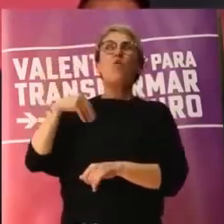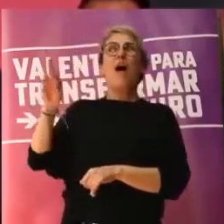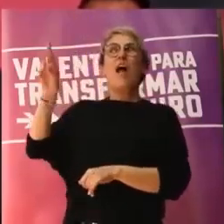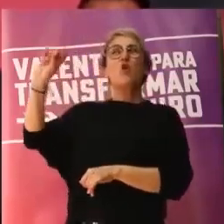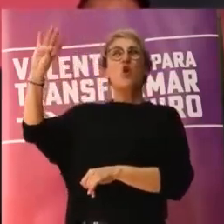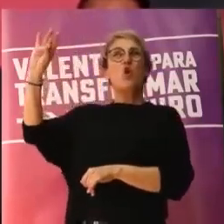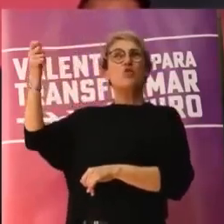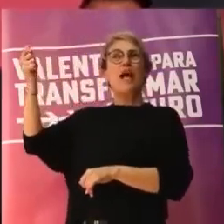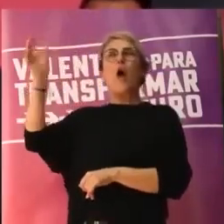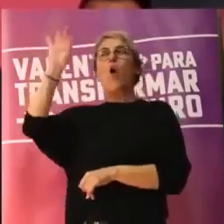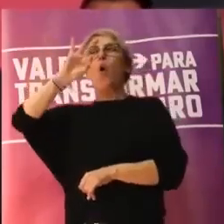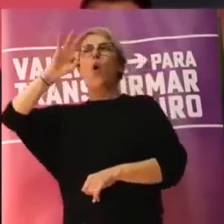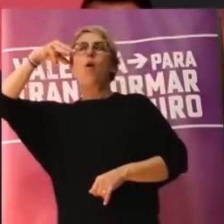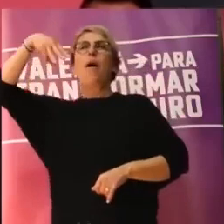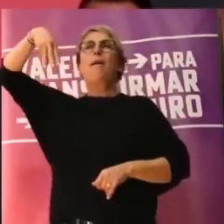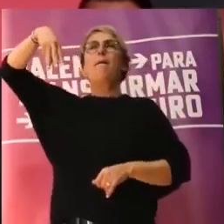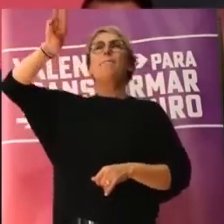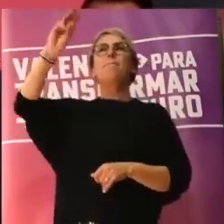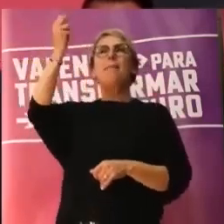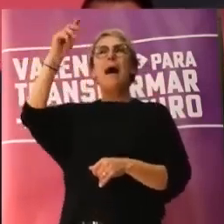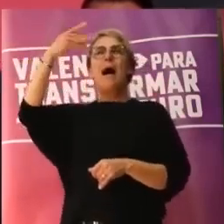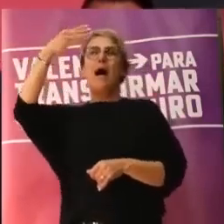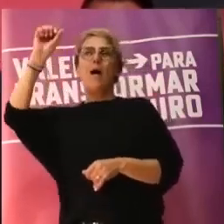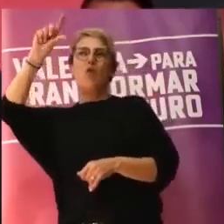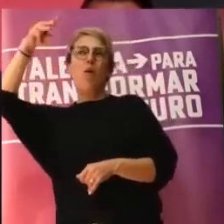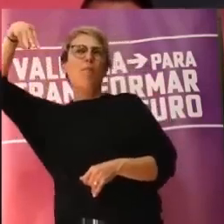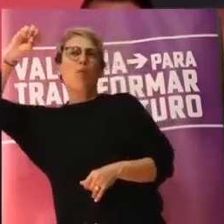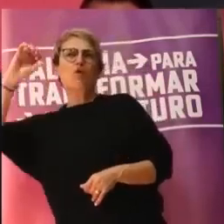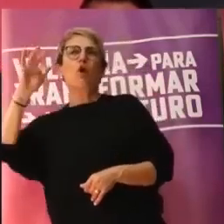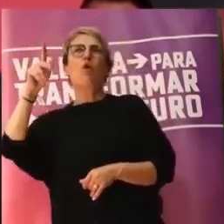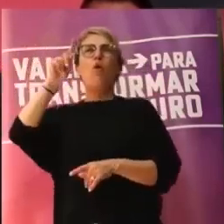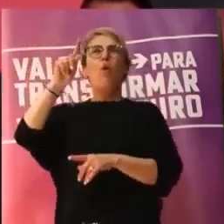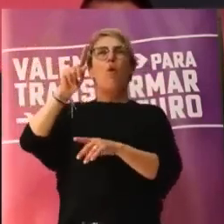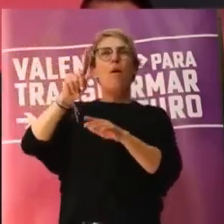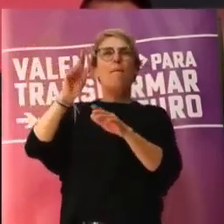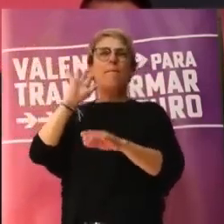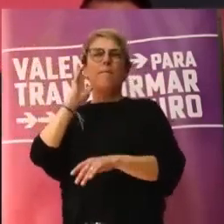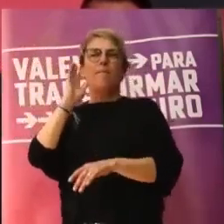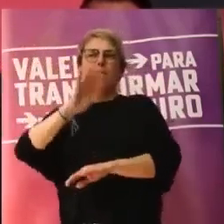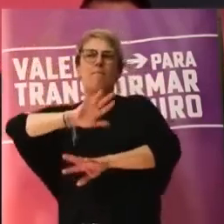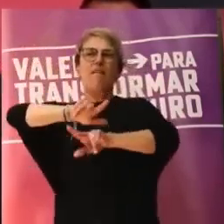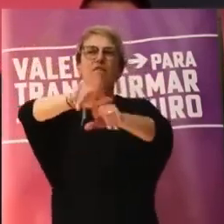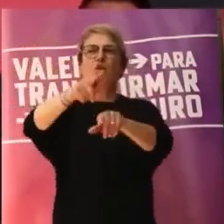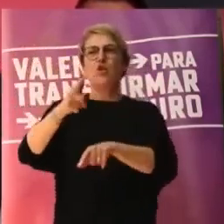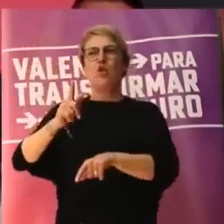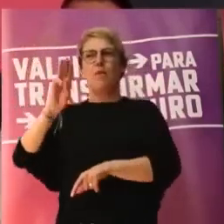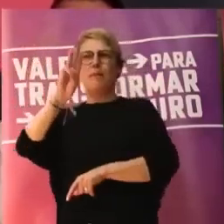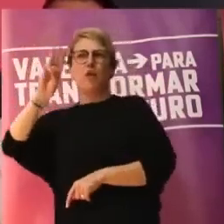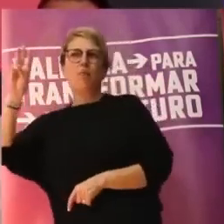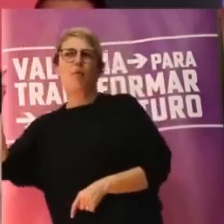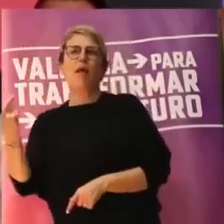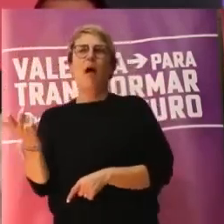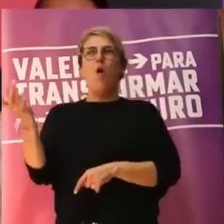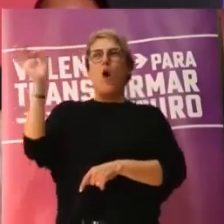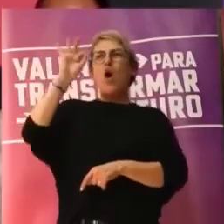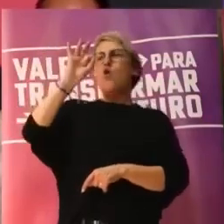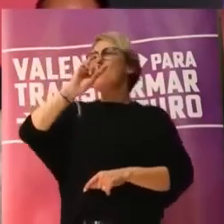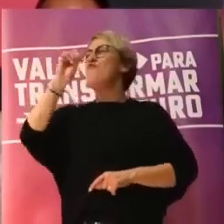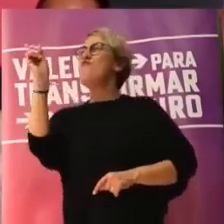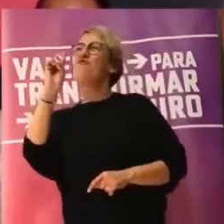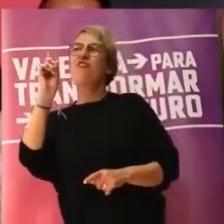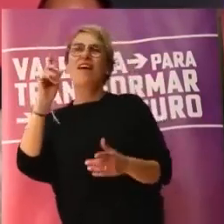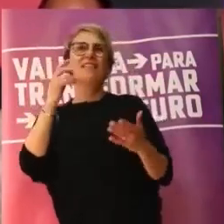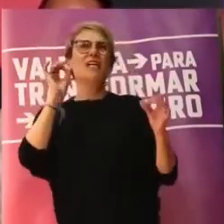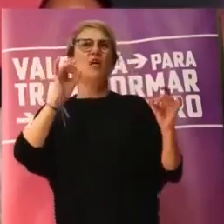España no es como Pablo Motos, España no es como los mafiosos del Partido Popular, no es como Tomás Díaz Ayuso el comisionista, no es